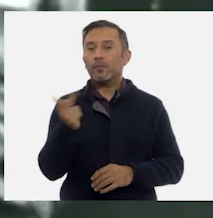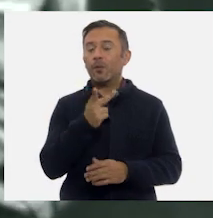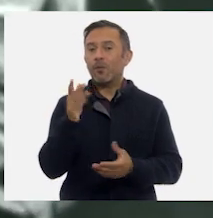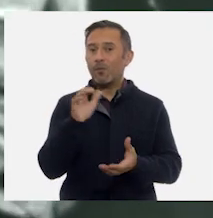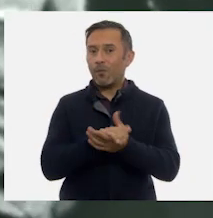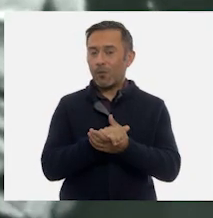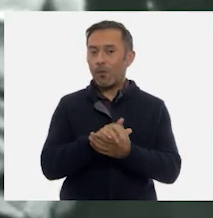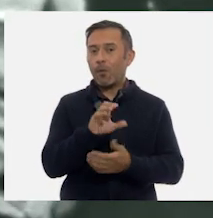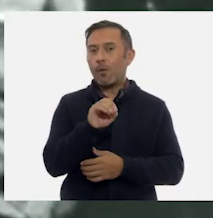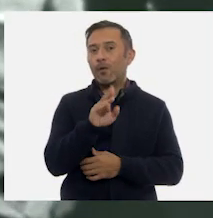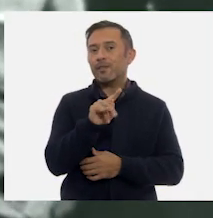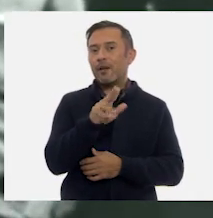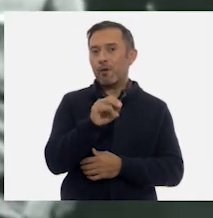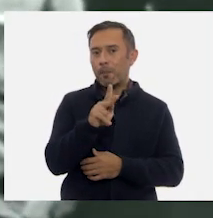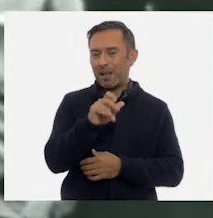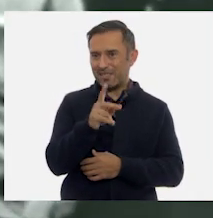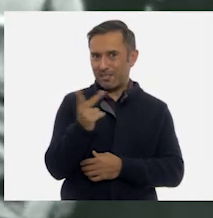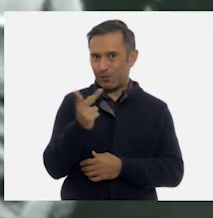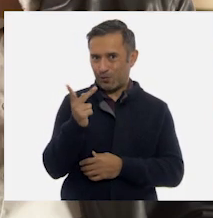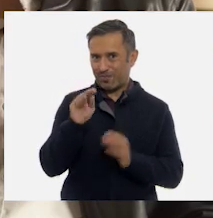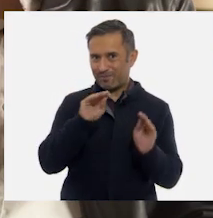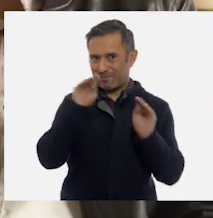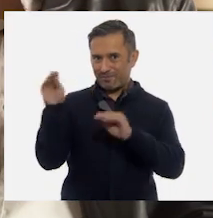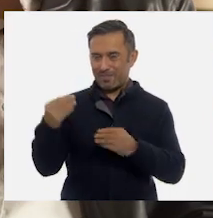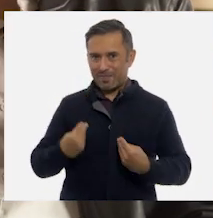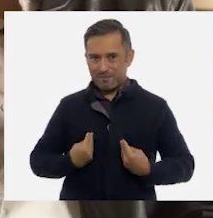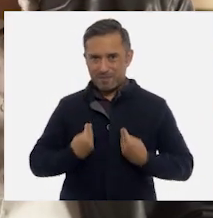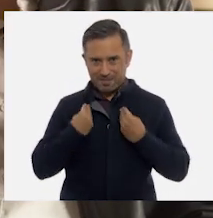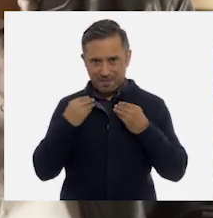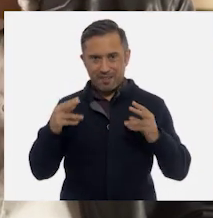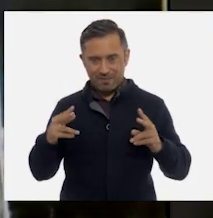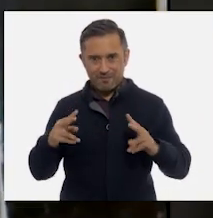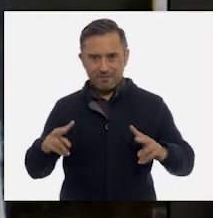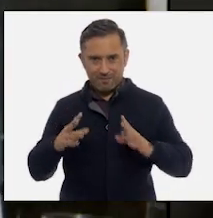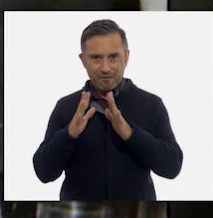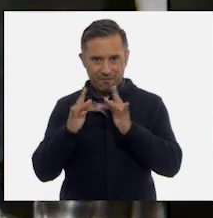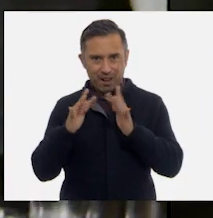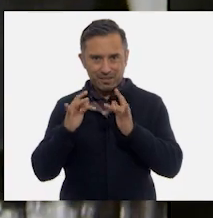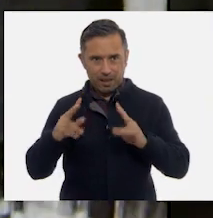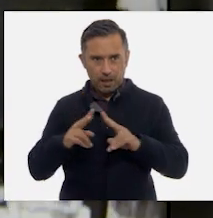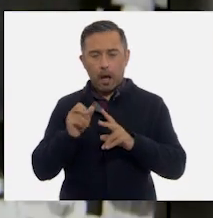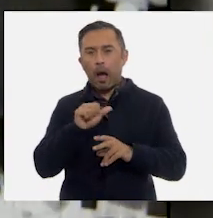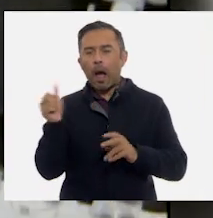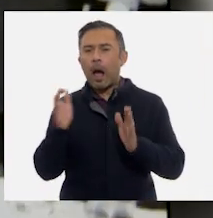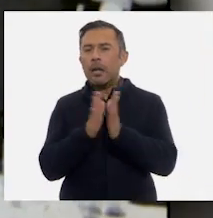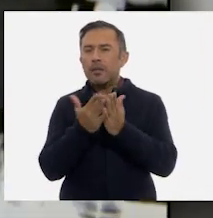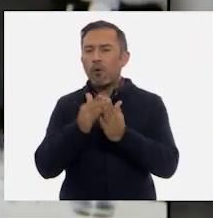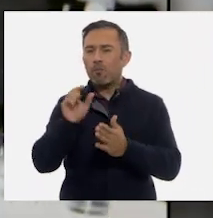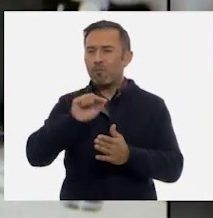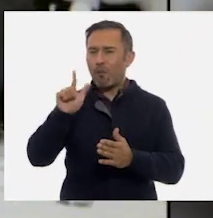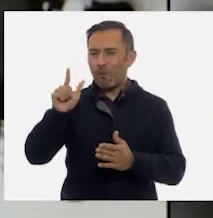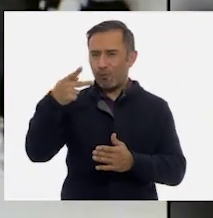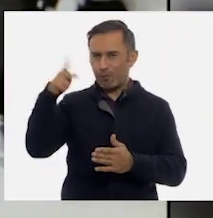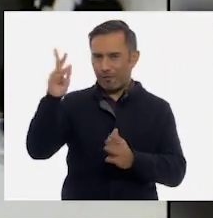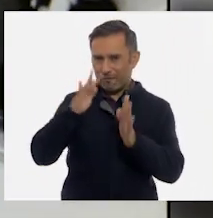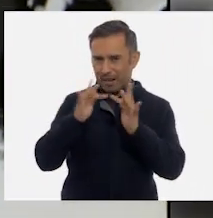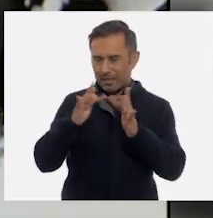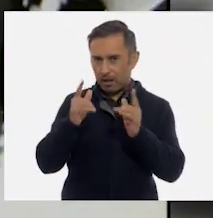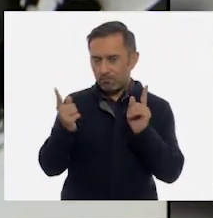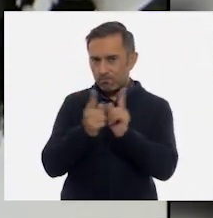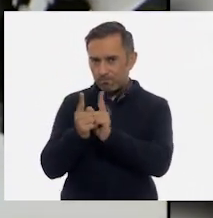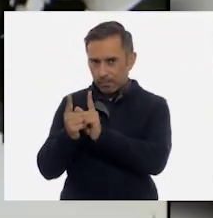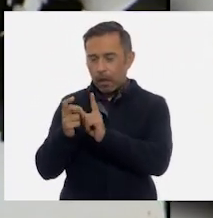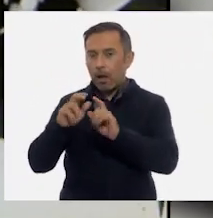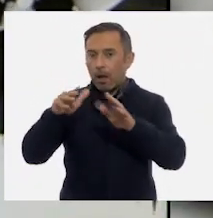están viviendo en Francia, se relacionan con varios representantes de la intelectualidad francesa. Entra en contacto con